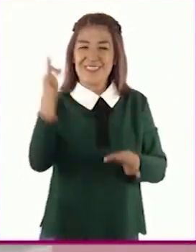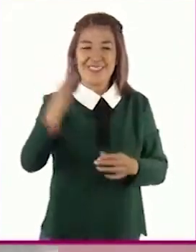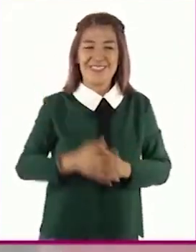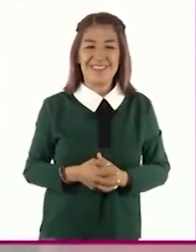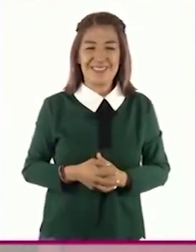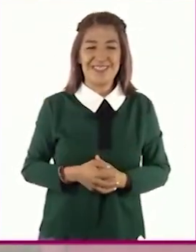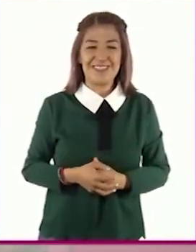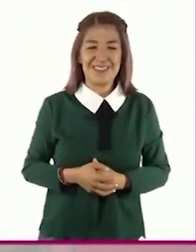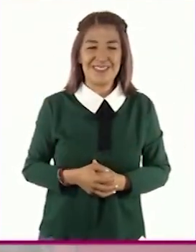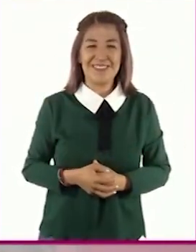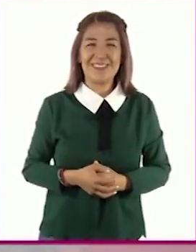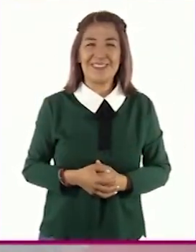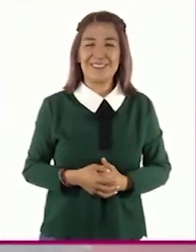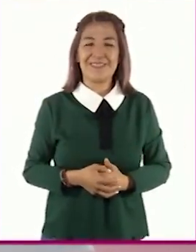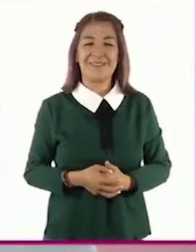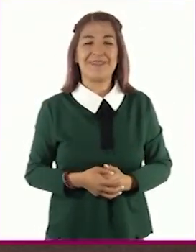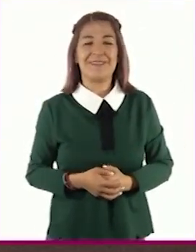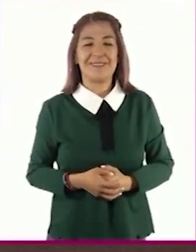¡Voilà!